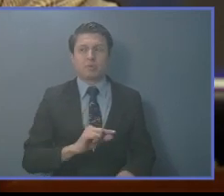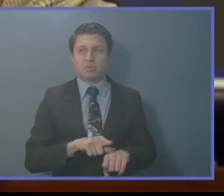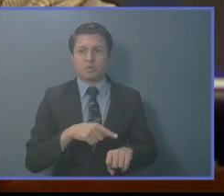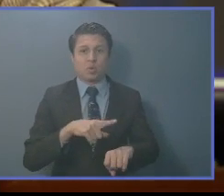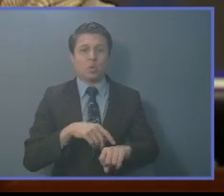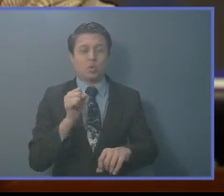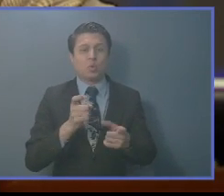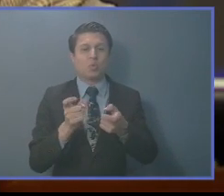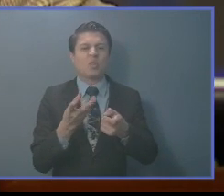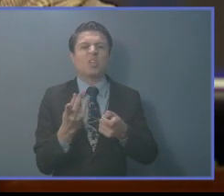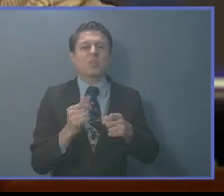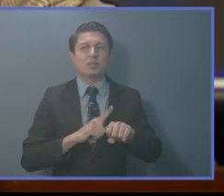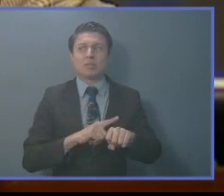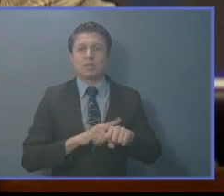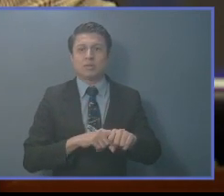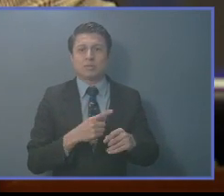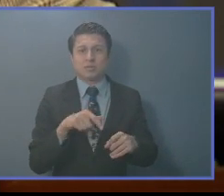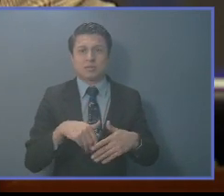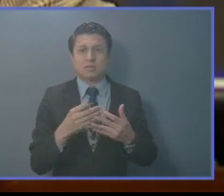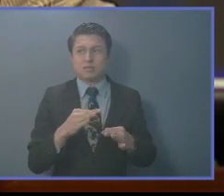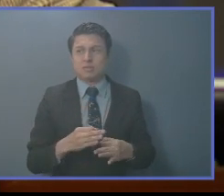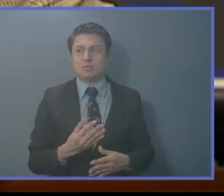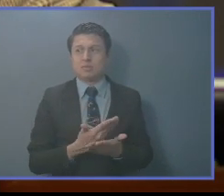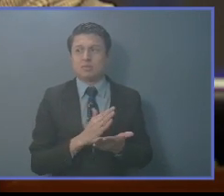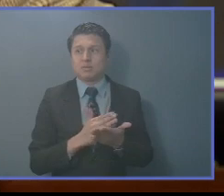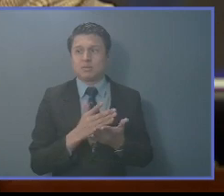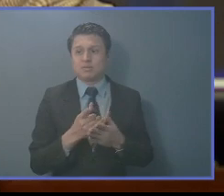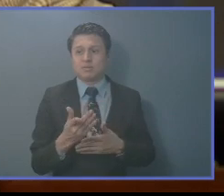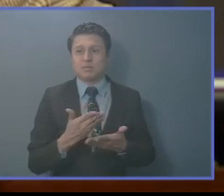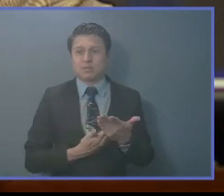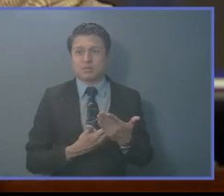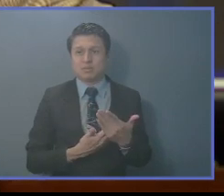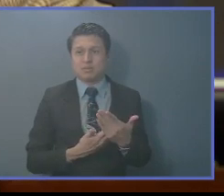generales que permita el contacto de